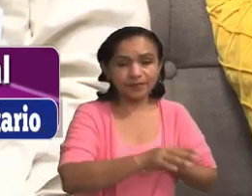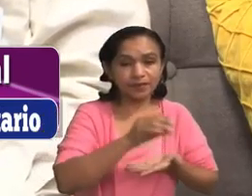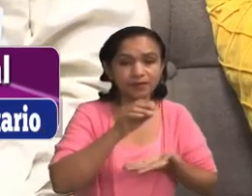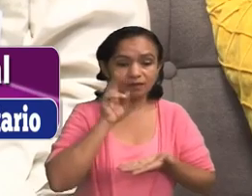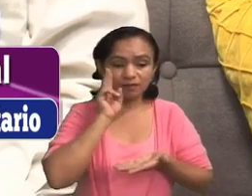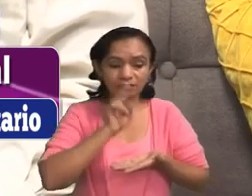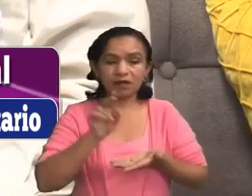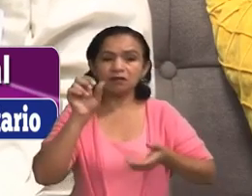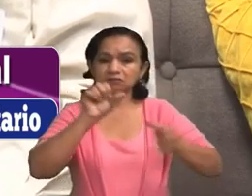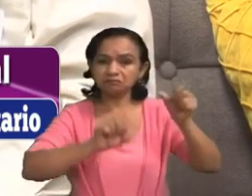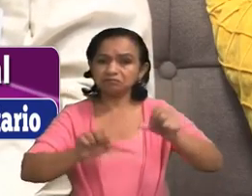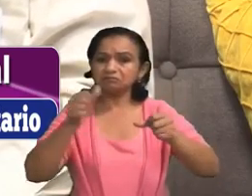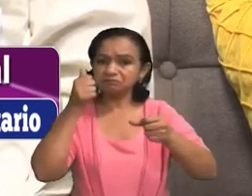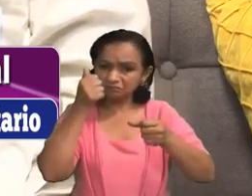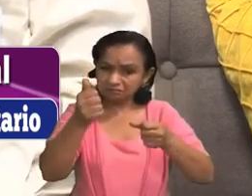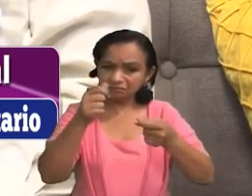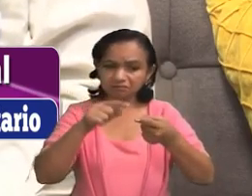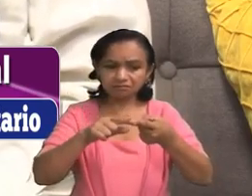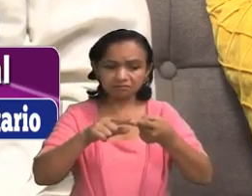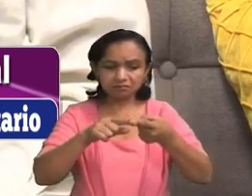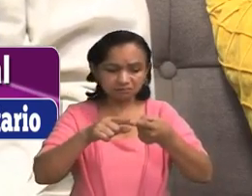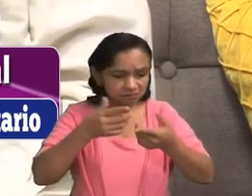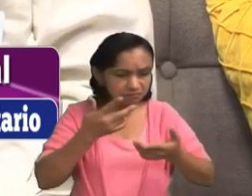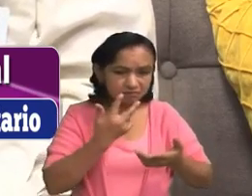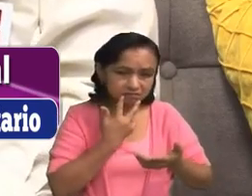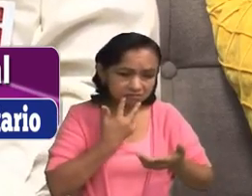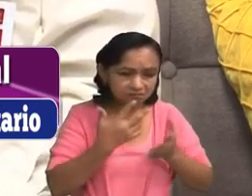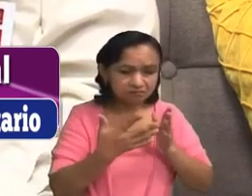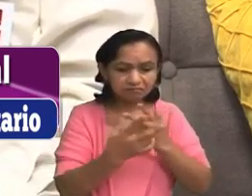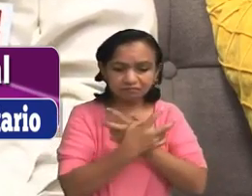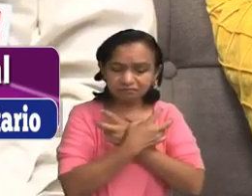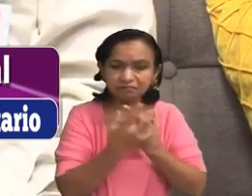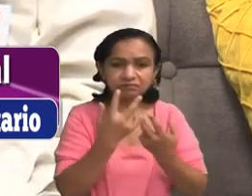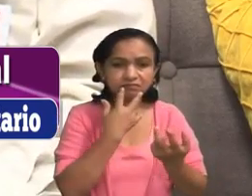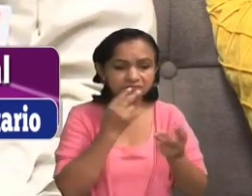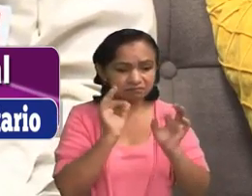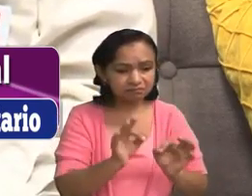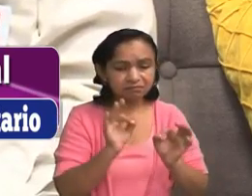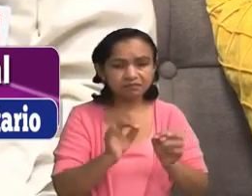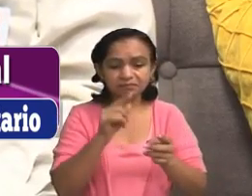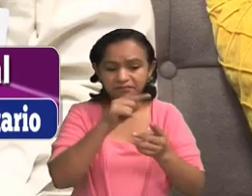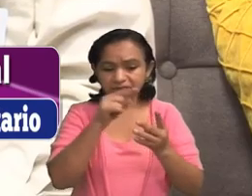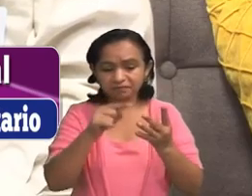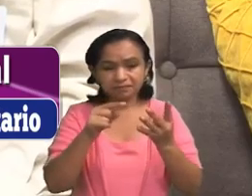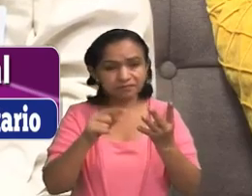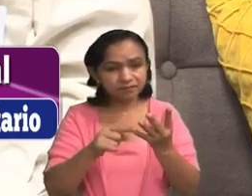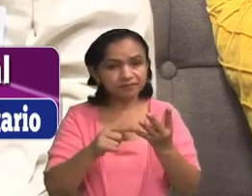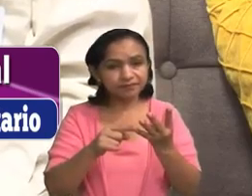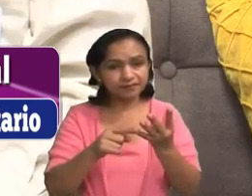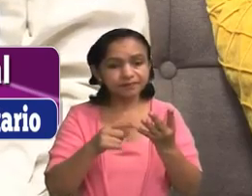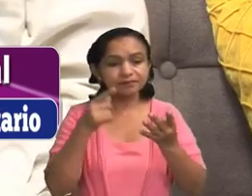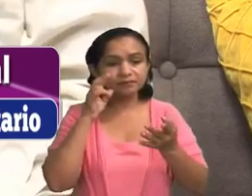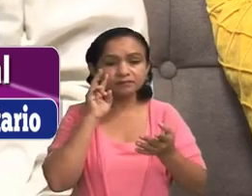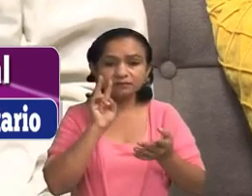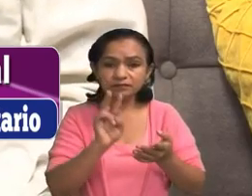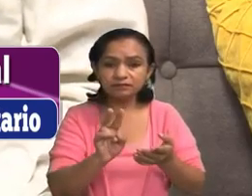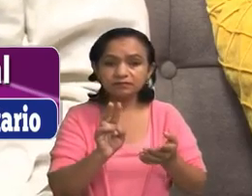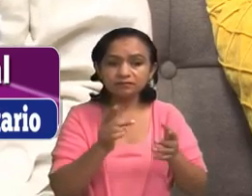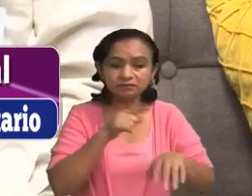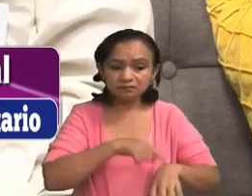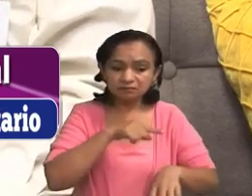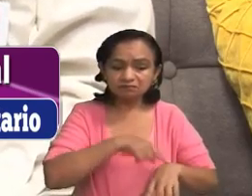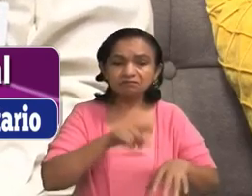valoración química, su valoración microbiológica, le hemos llevado, digamos, su viabilidad en el